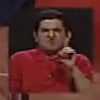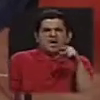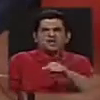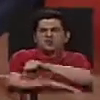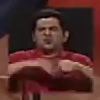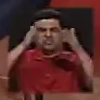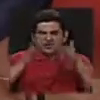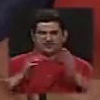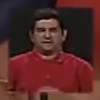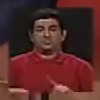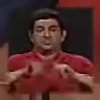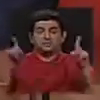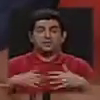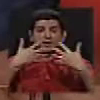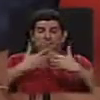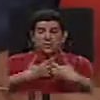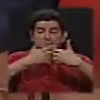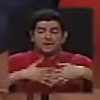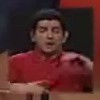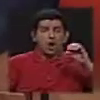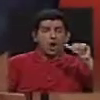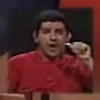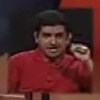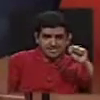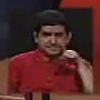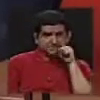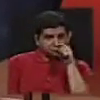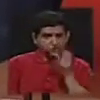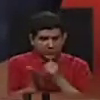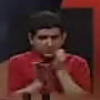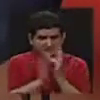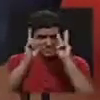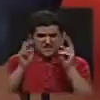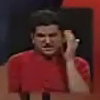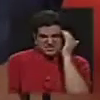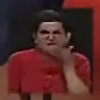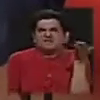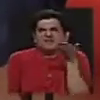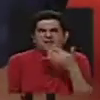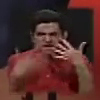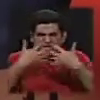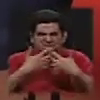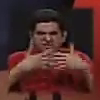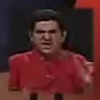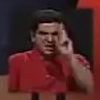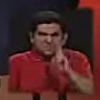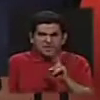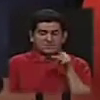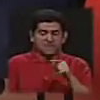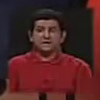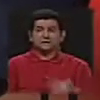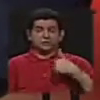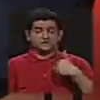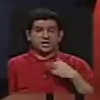arquitectos y demás. Pero de la empresa OAS, ustedes que han estado investigando el tema, ¿qué conocen de esa empresa aquí en Costa Rica que se va a encargar de un